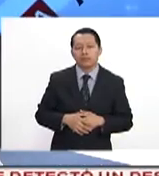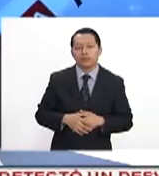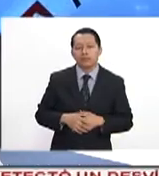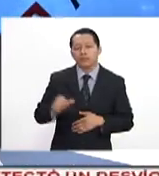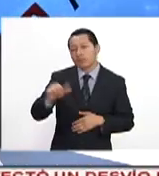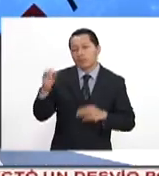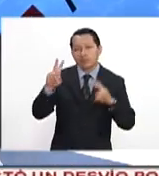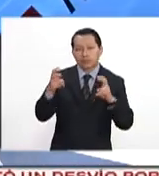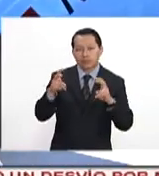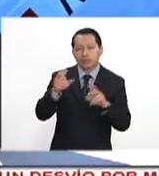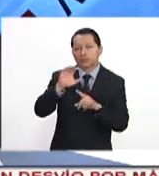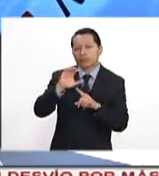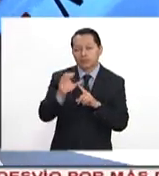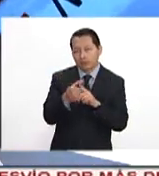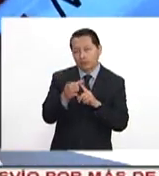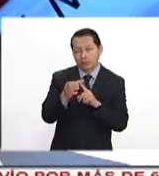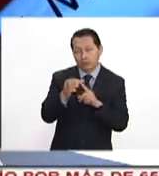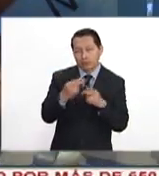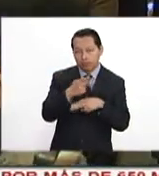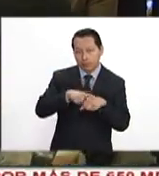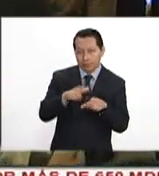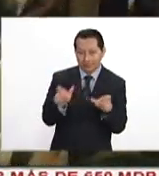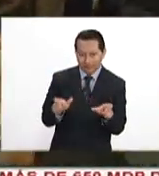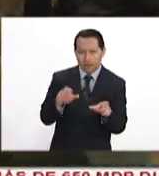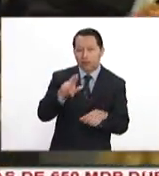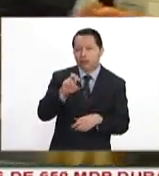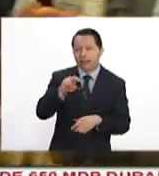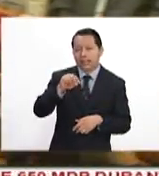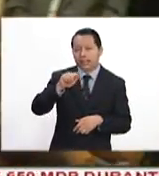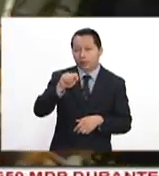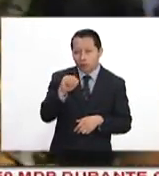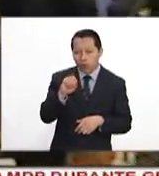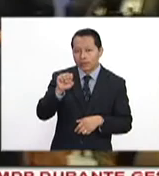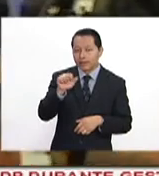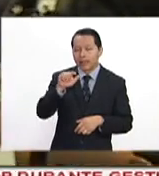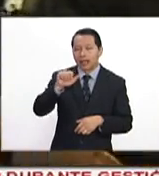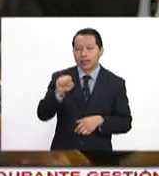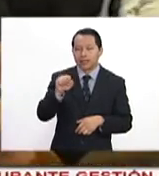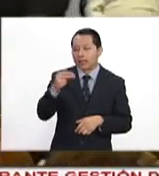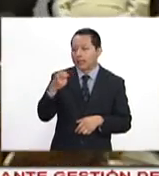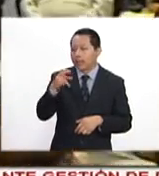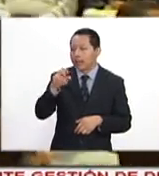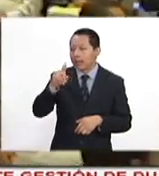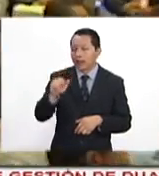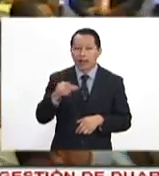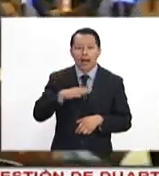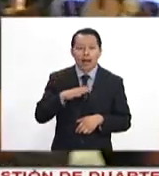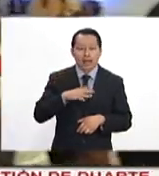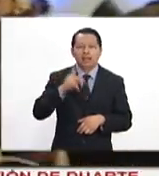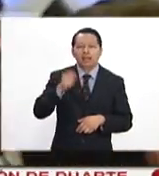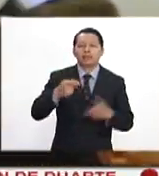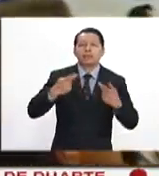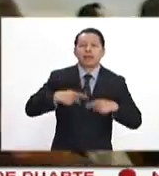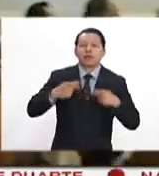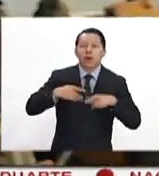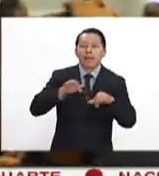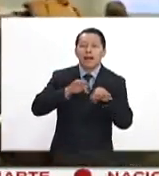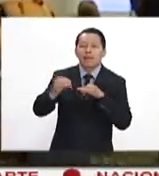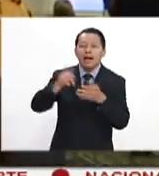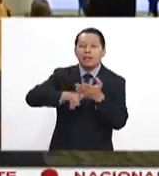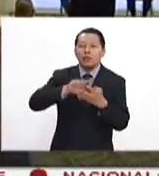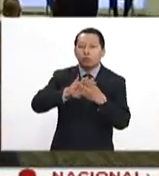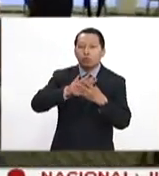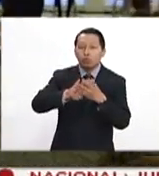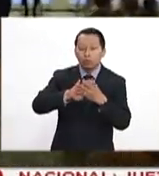En otros temas, el Comisionado Nacional de Seguridad, Renato Sales Heredia, celebró el Día del Personal Penitenciario. El funcionario